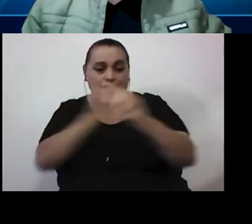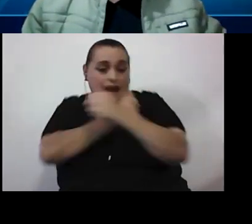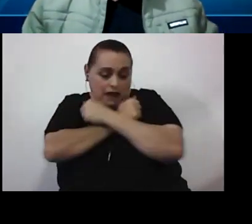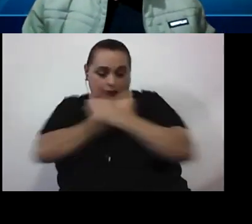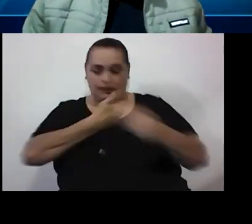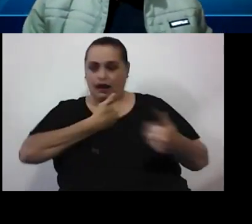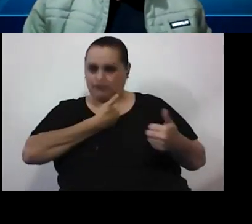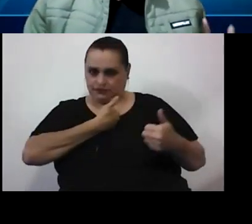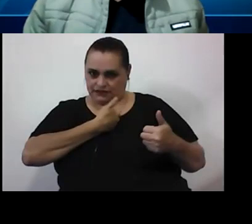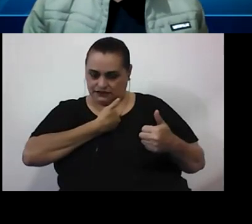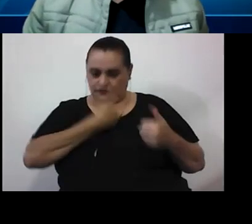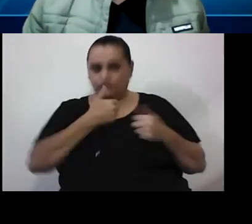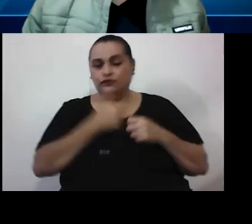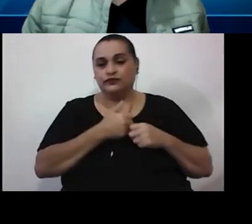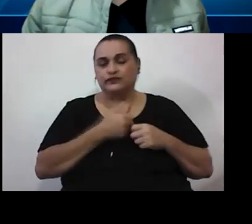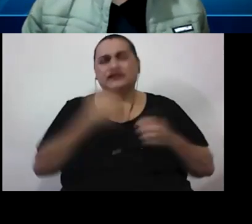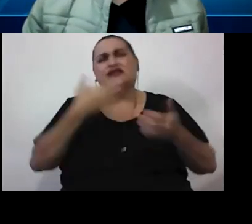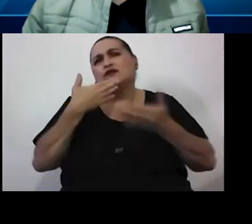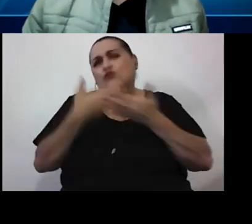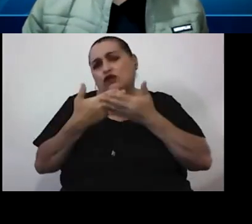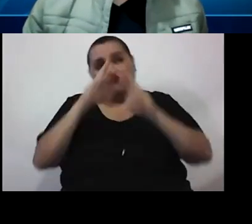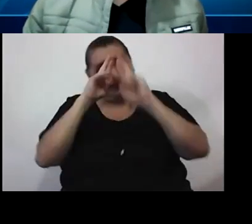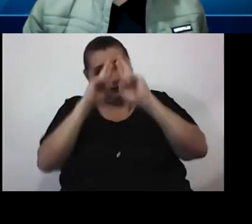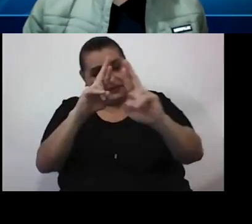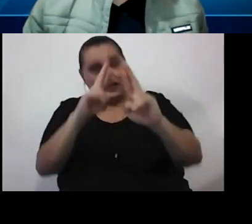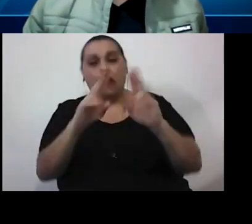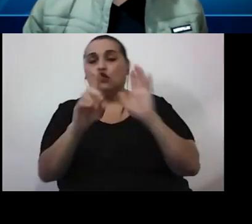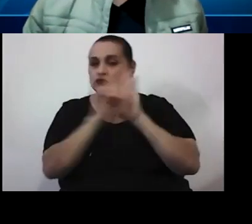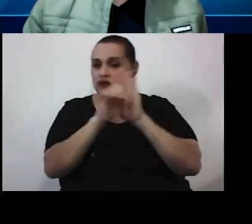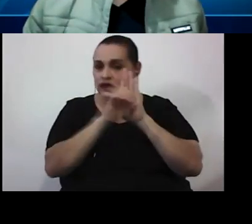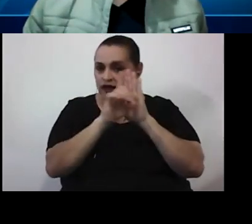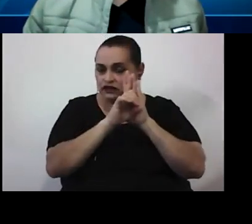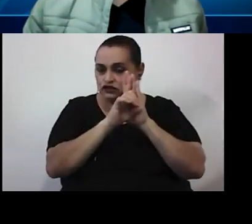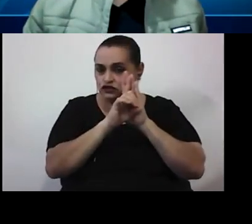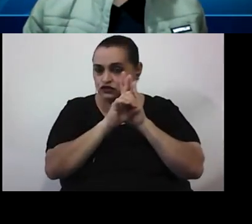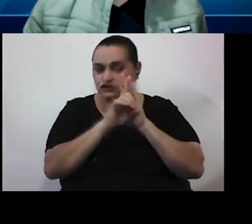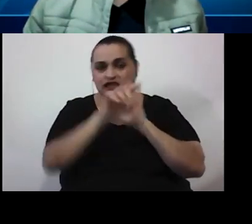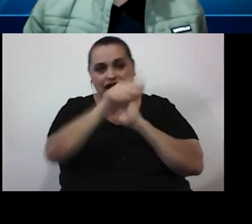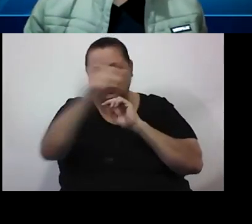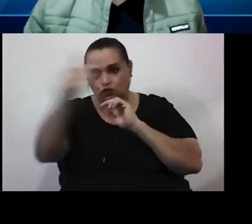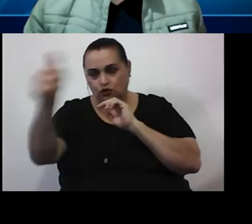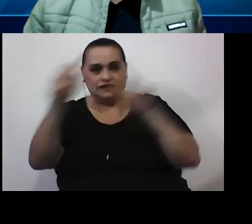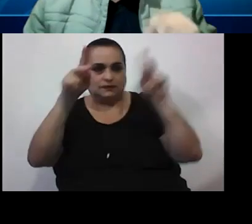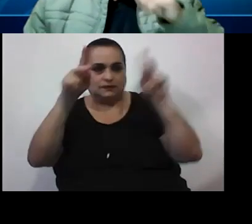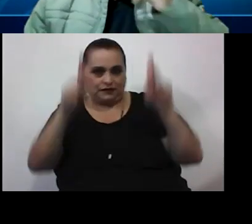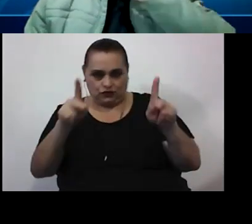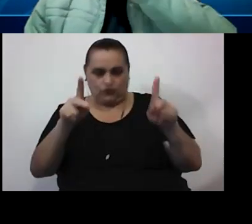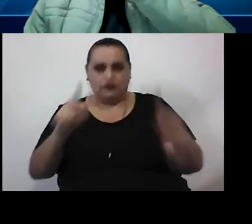mismo. Y bueno, respetar los derechos de las demás